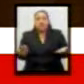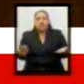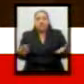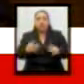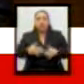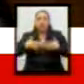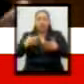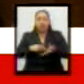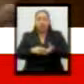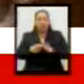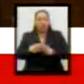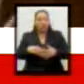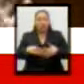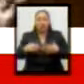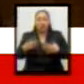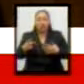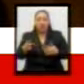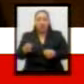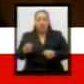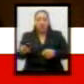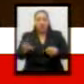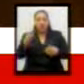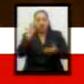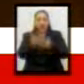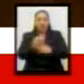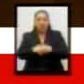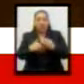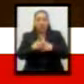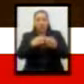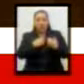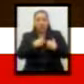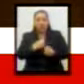ya imposibles de hacer frente a todas las responsabilidades.